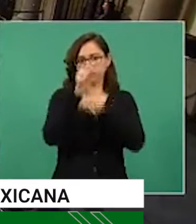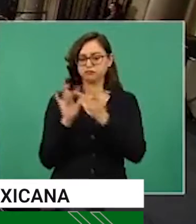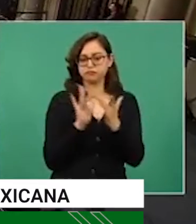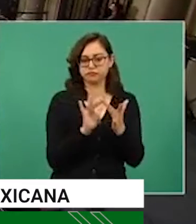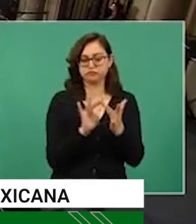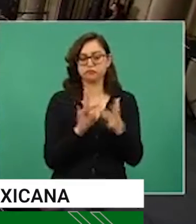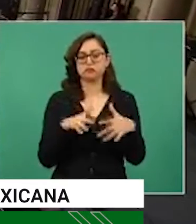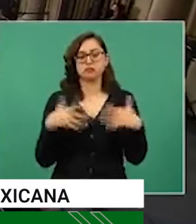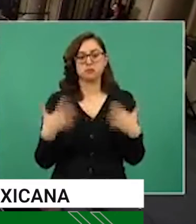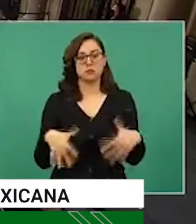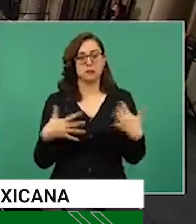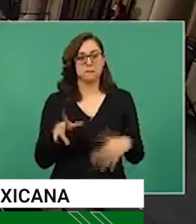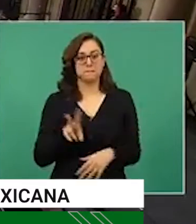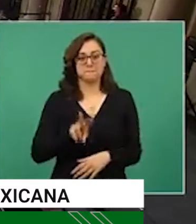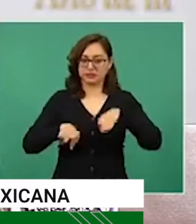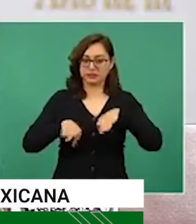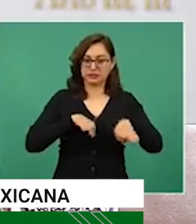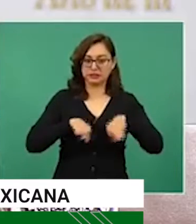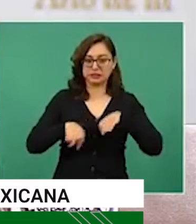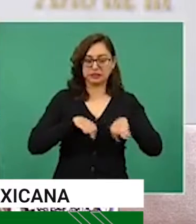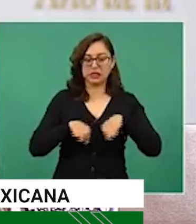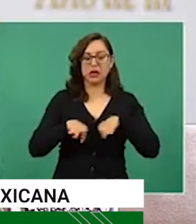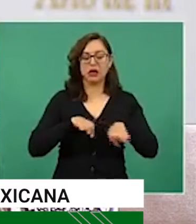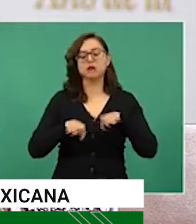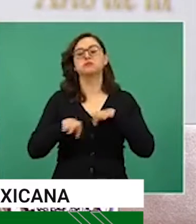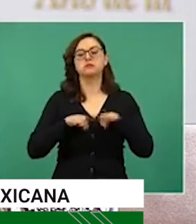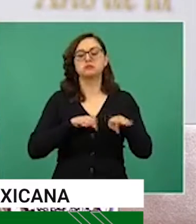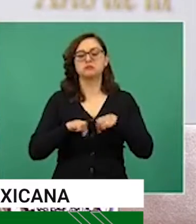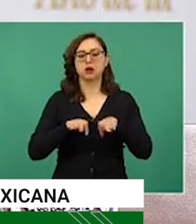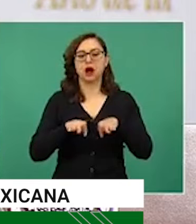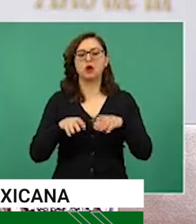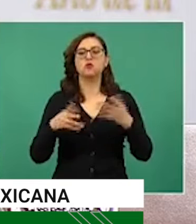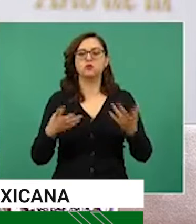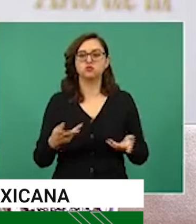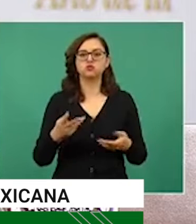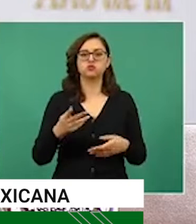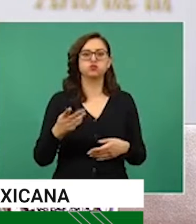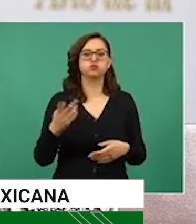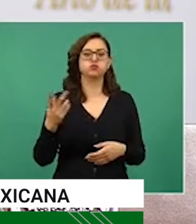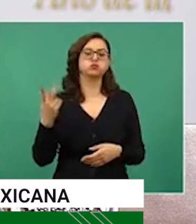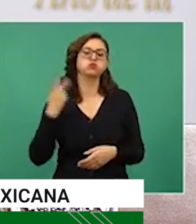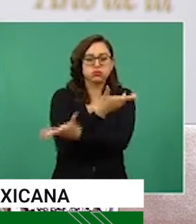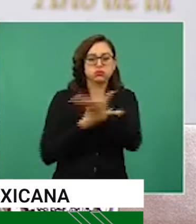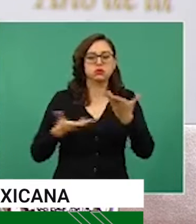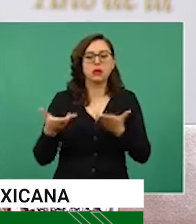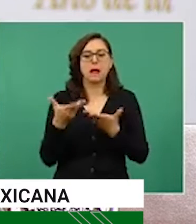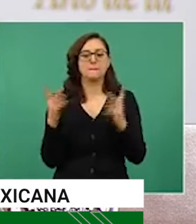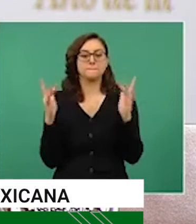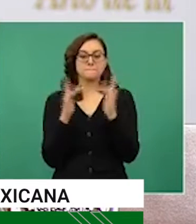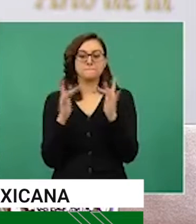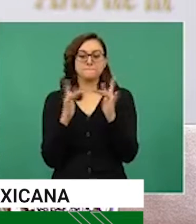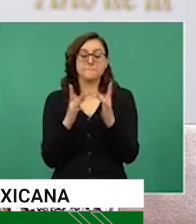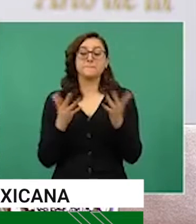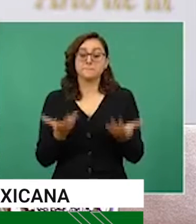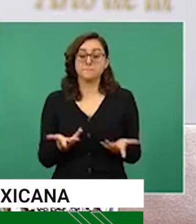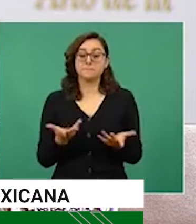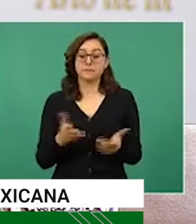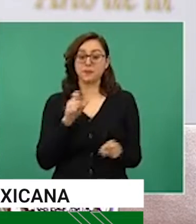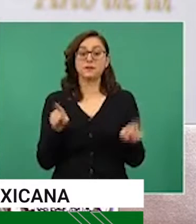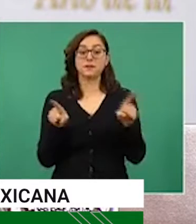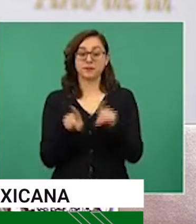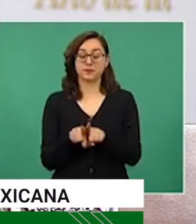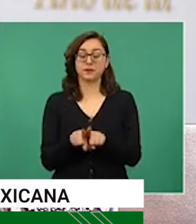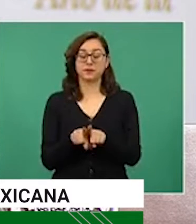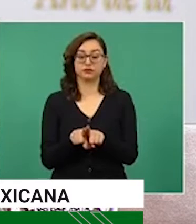desempeño en favor de la política exterior, en especial por